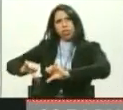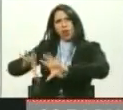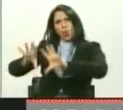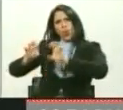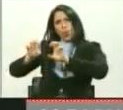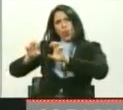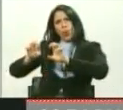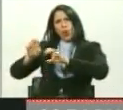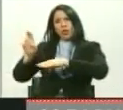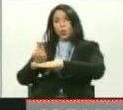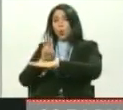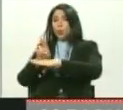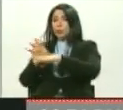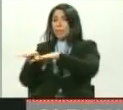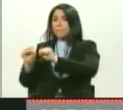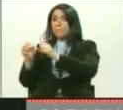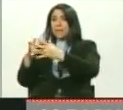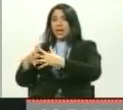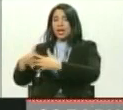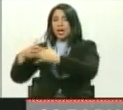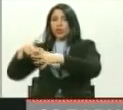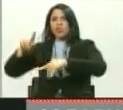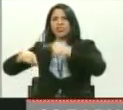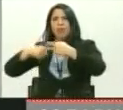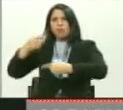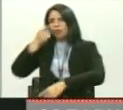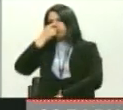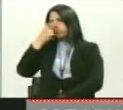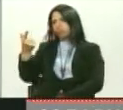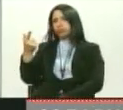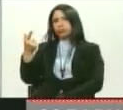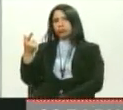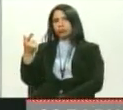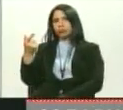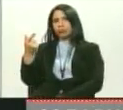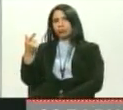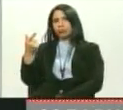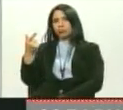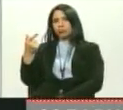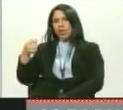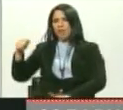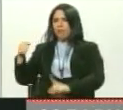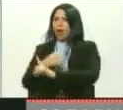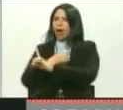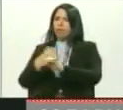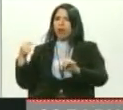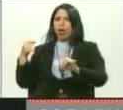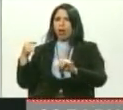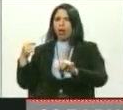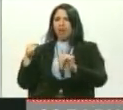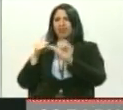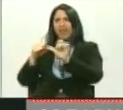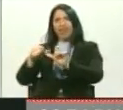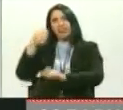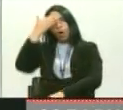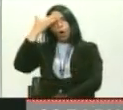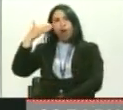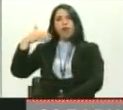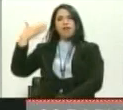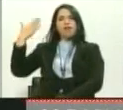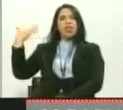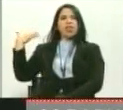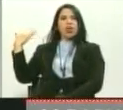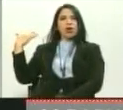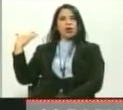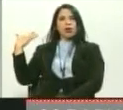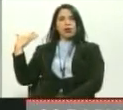los usa el imperio y luego los desprecia, los patea y queda en el olvido, en la soledad,